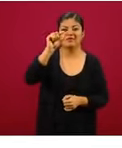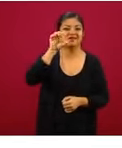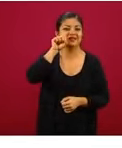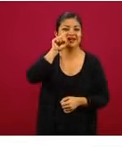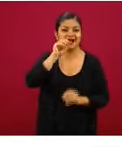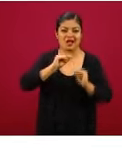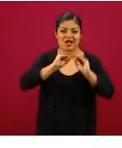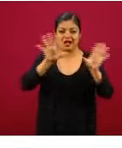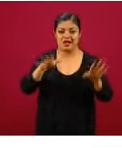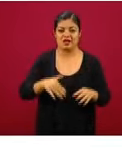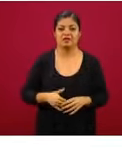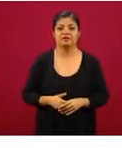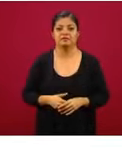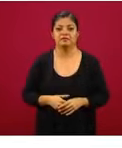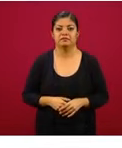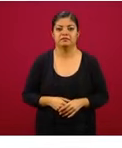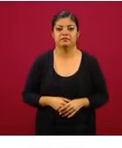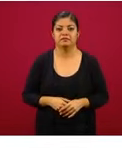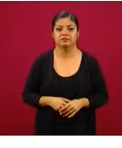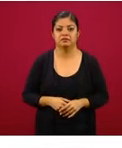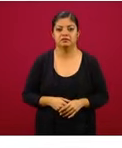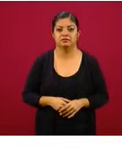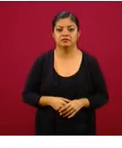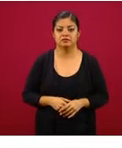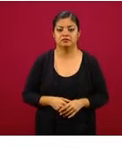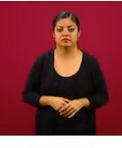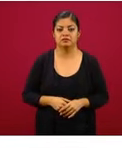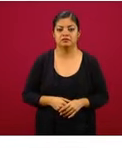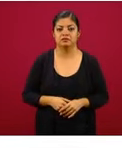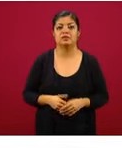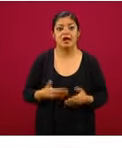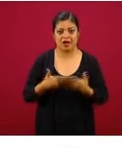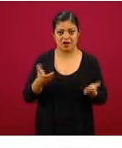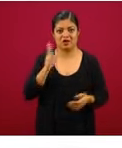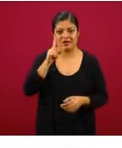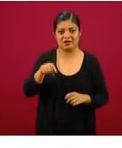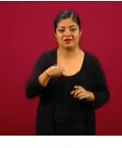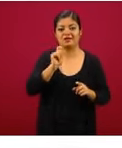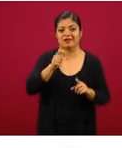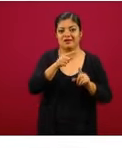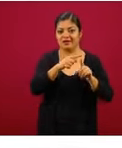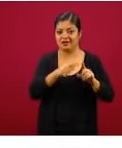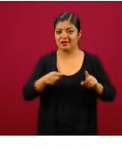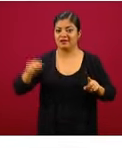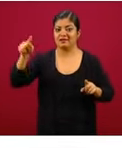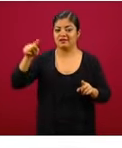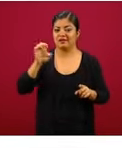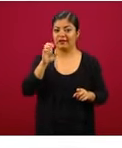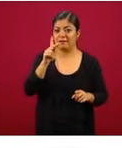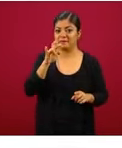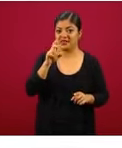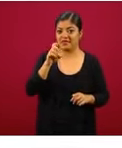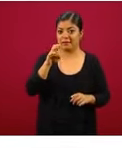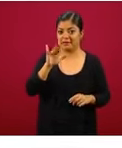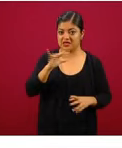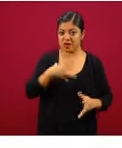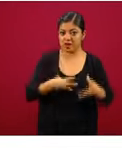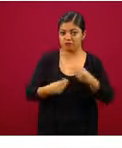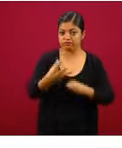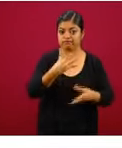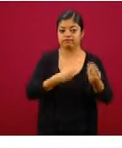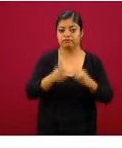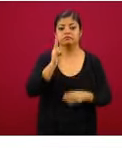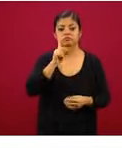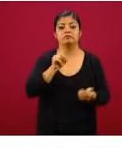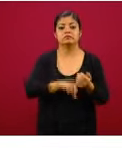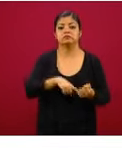naranja claro. Veamos la siguiente diapositiva. Ahora sí, la curva epidémica. Vemos cómo la mayoría de los casos